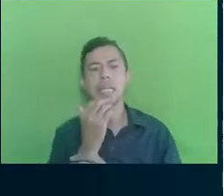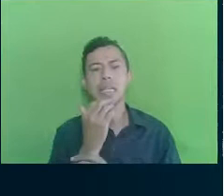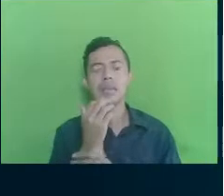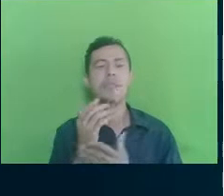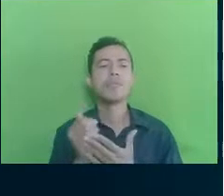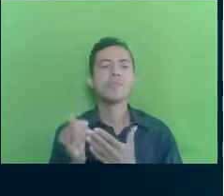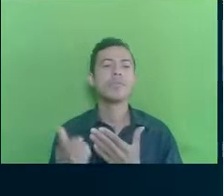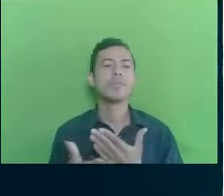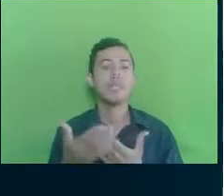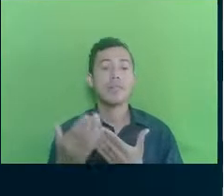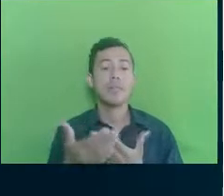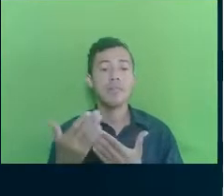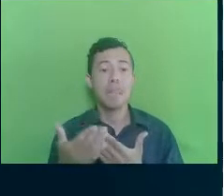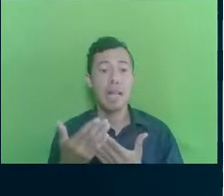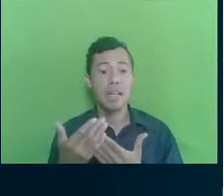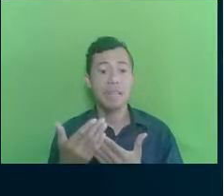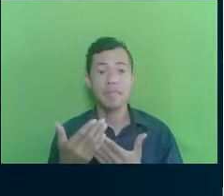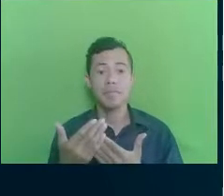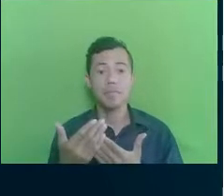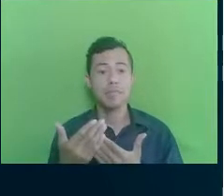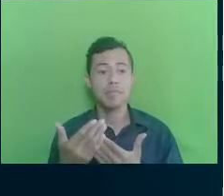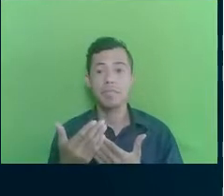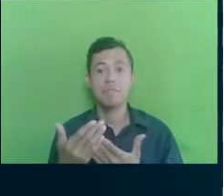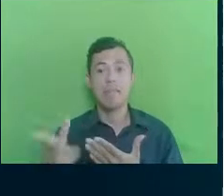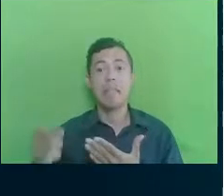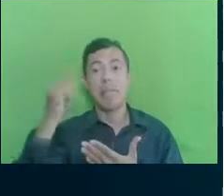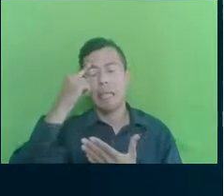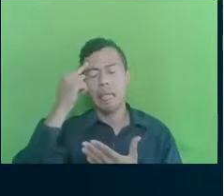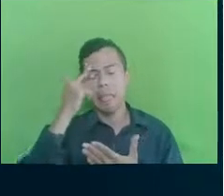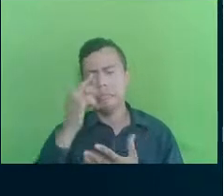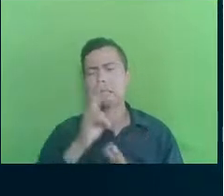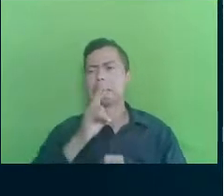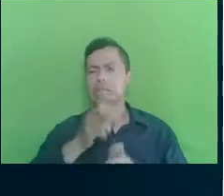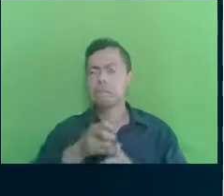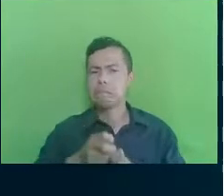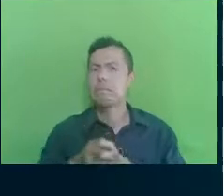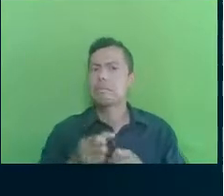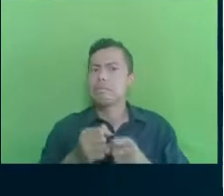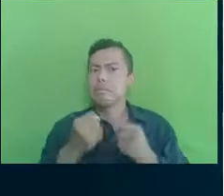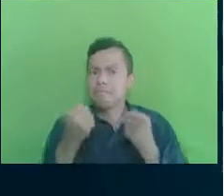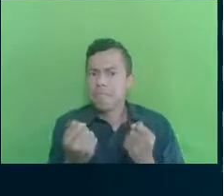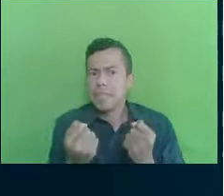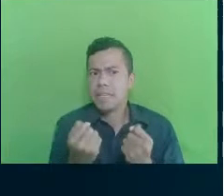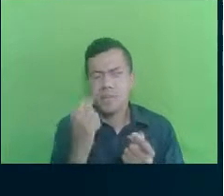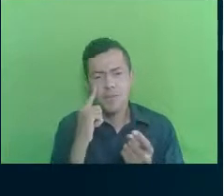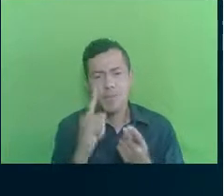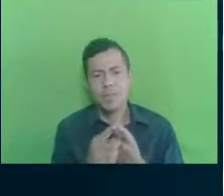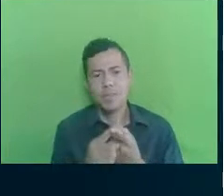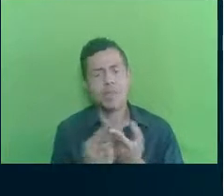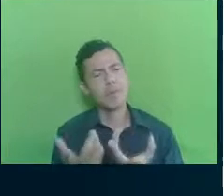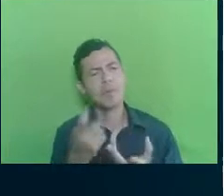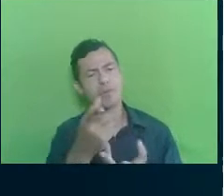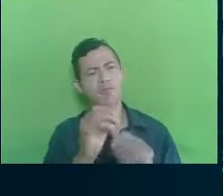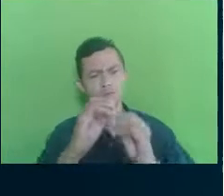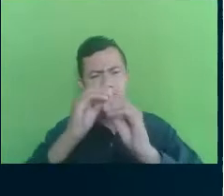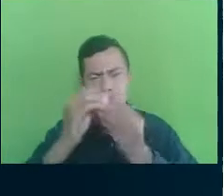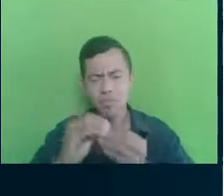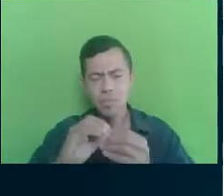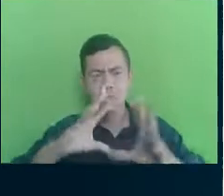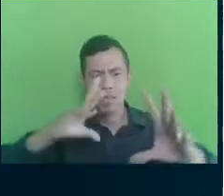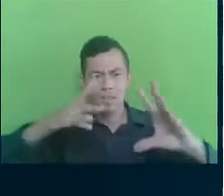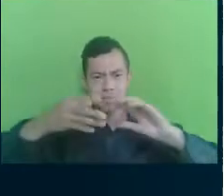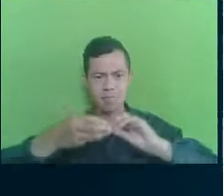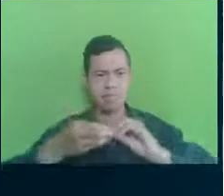ser algo supremamente complejo. Y realmente lo que menos tiempo toma, identificar el algoritmo, si ya tenemos el caso de